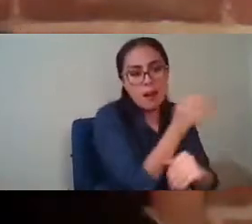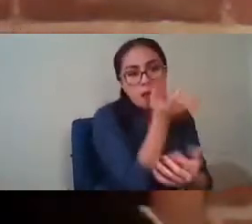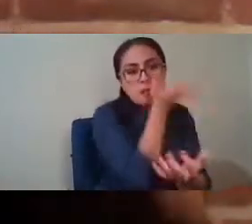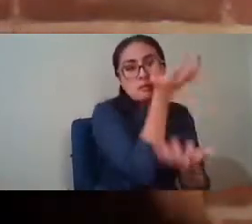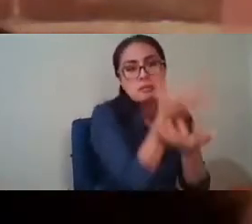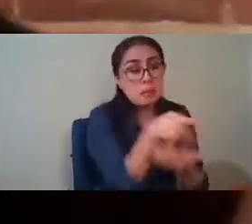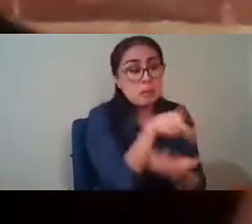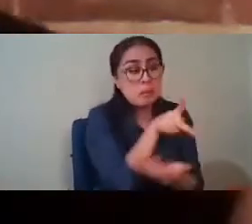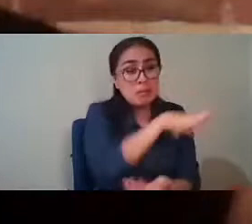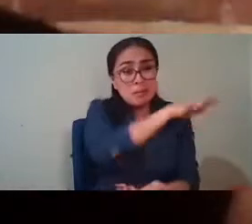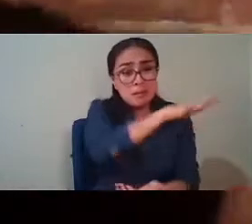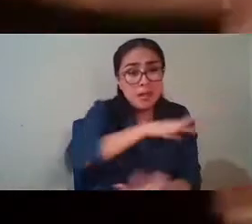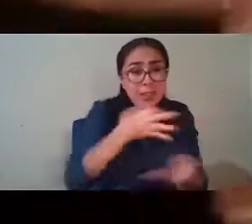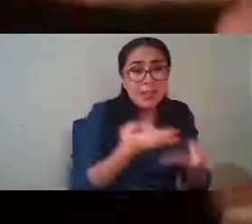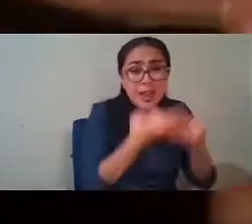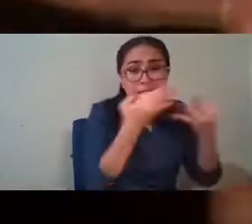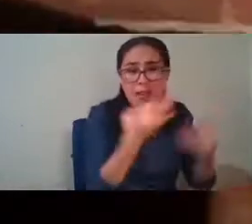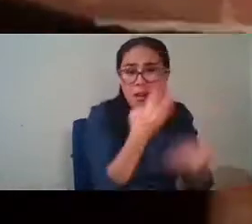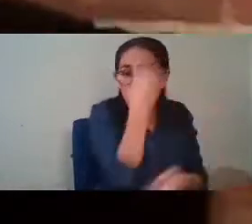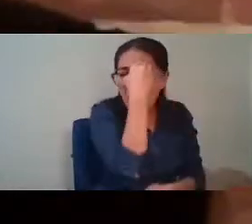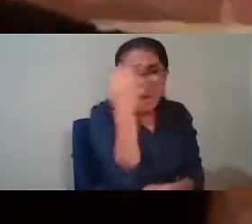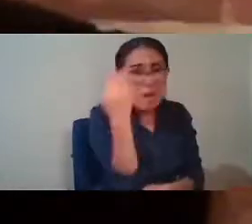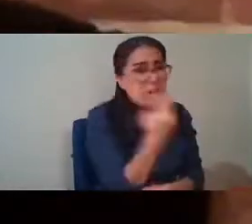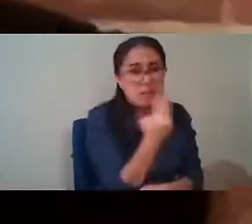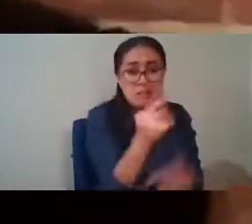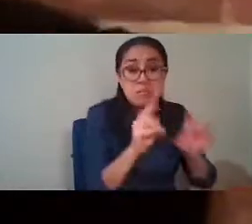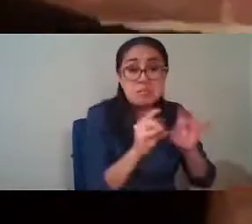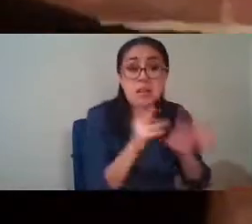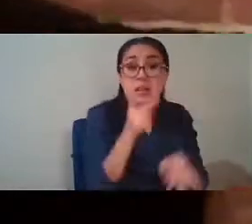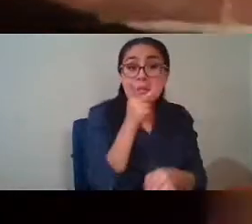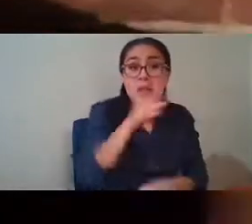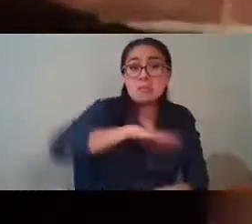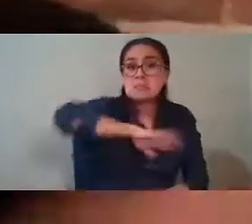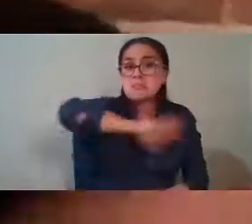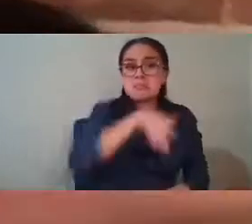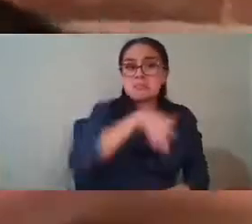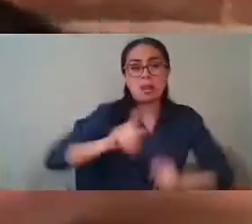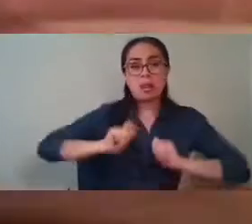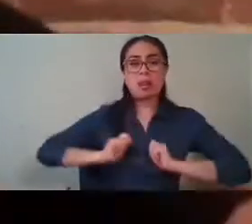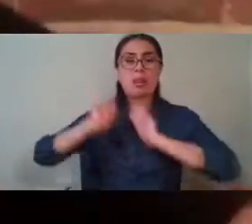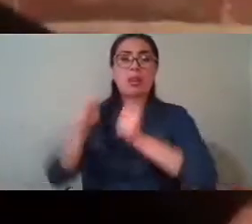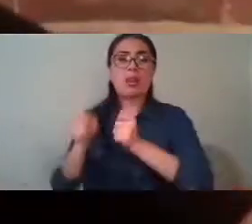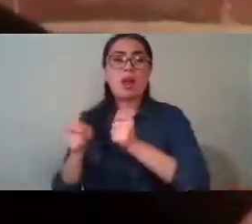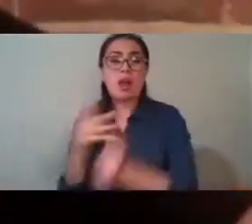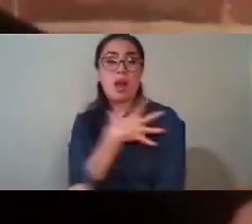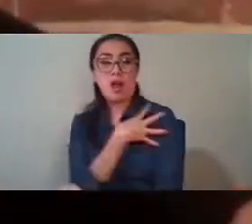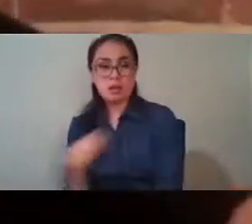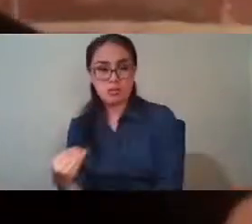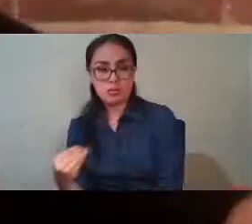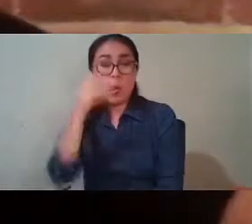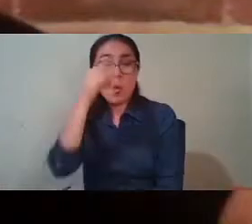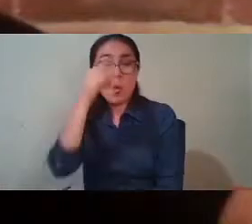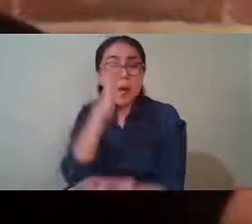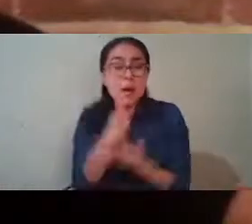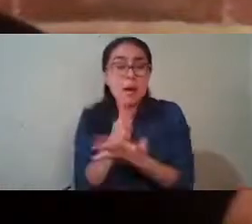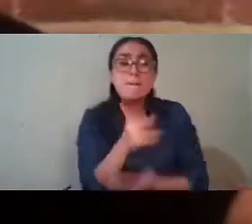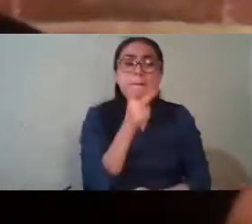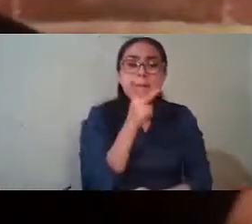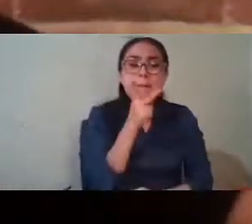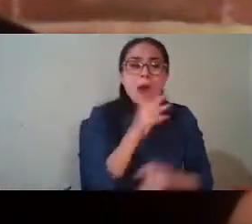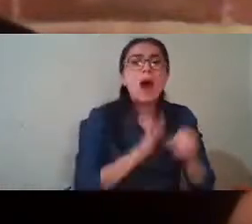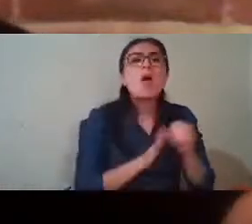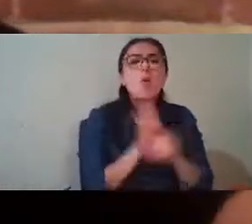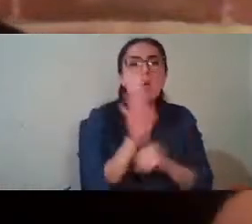el padre murió y se los dejó en herencia. Ellos heredaron eso. Lo único que el padre les dejó es un sueño de